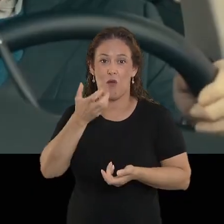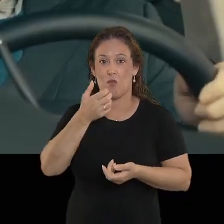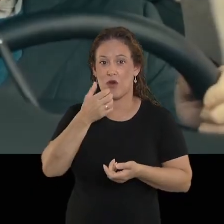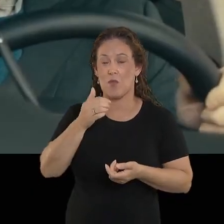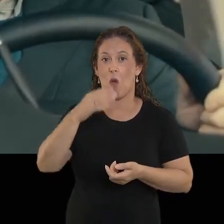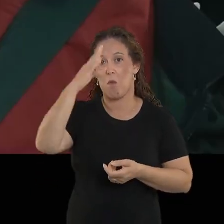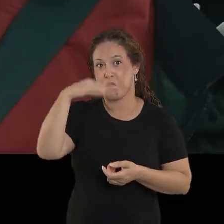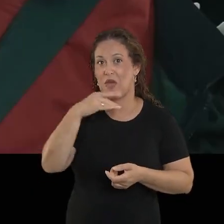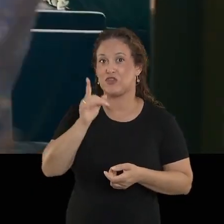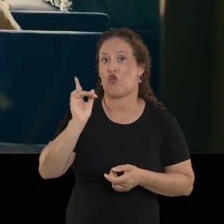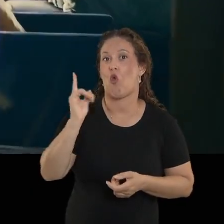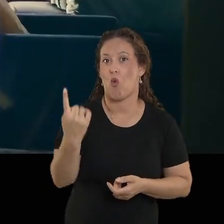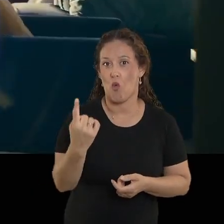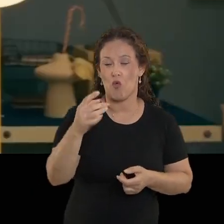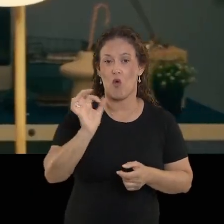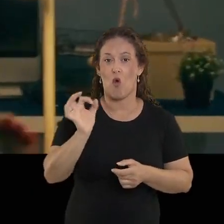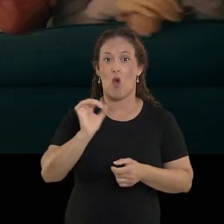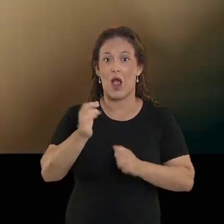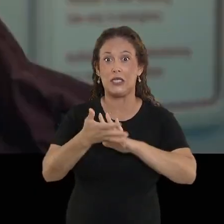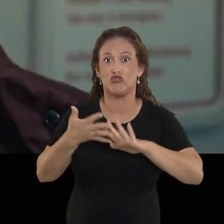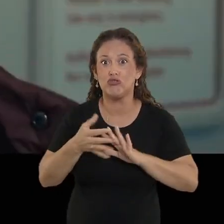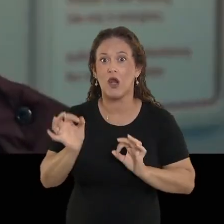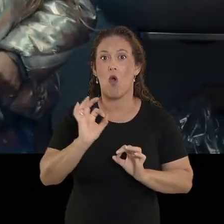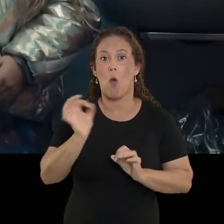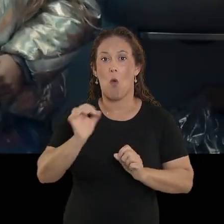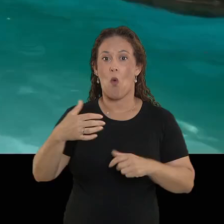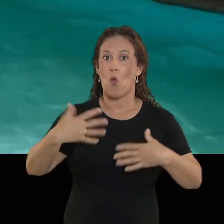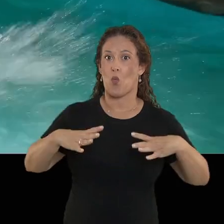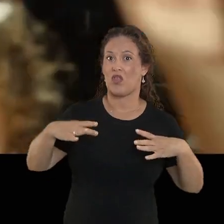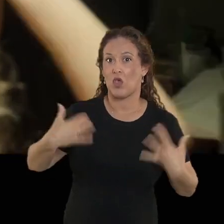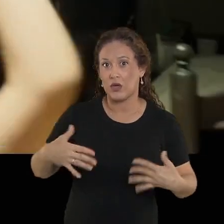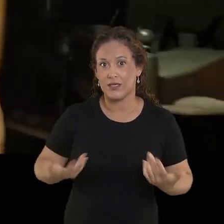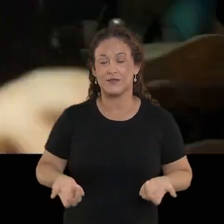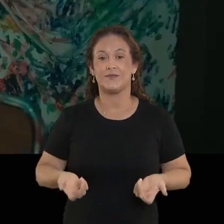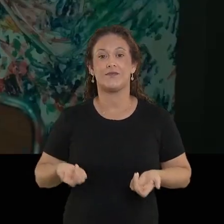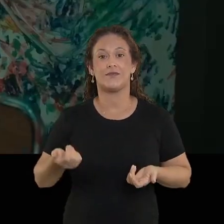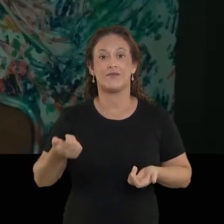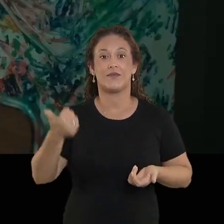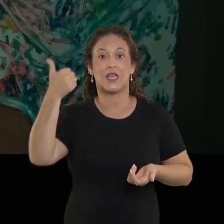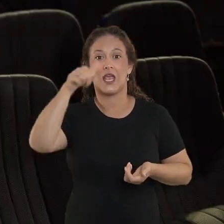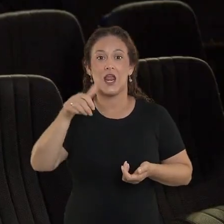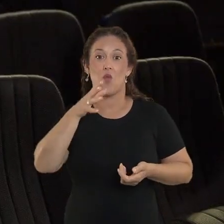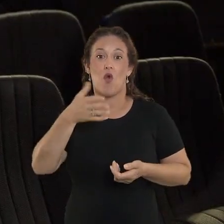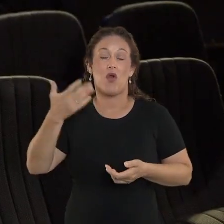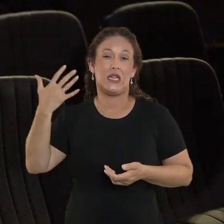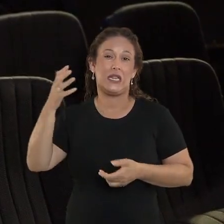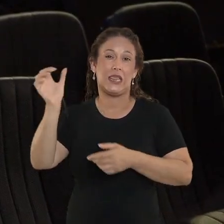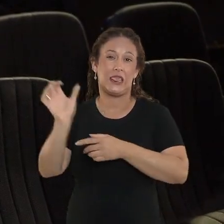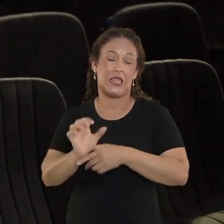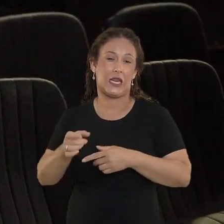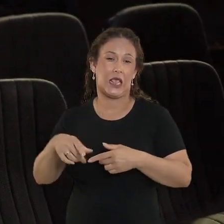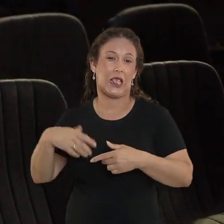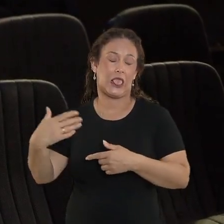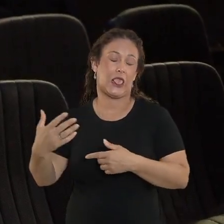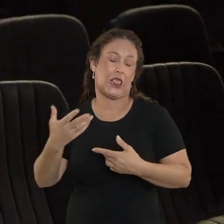con sagas como Padre no hay más que uno, como A todo tren o Vaya vacaciones. Ahí se ha movido de pues, aquel